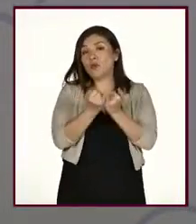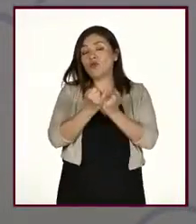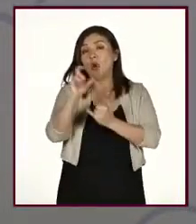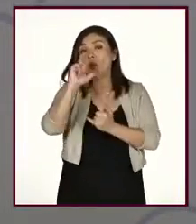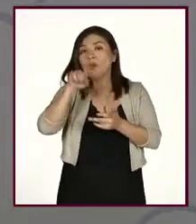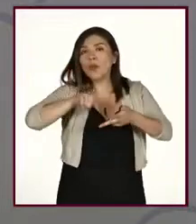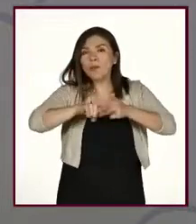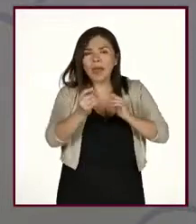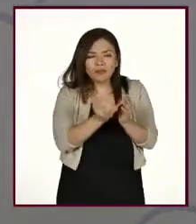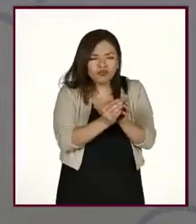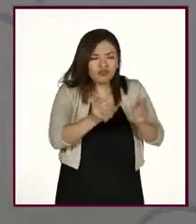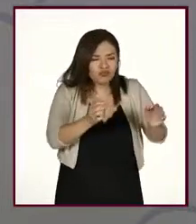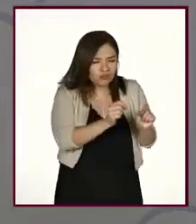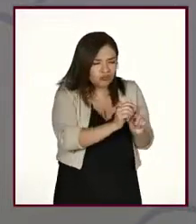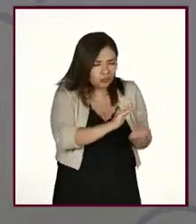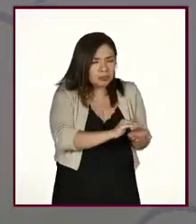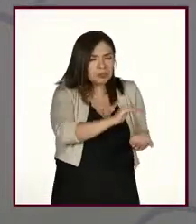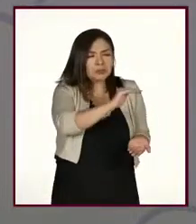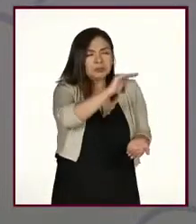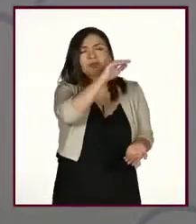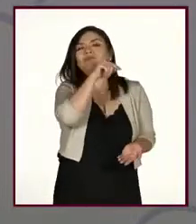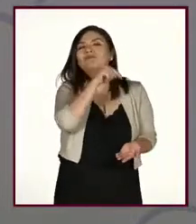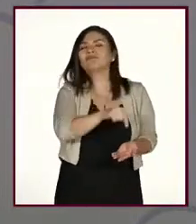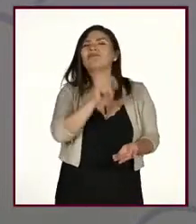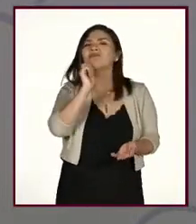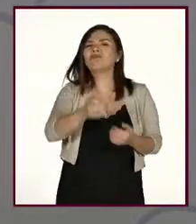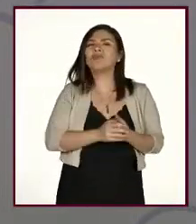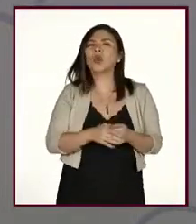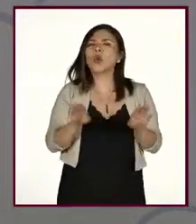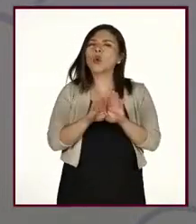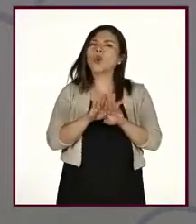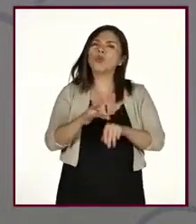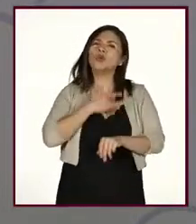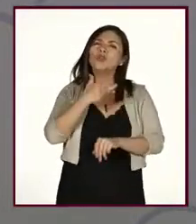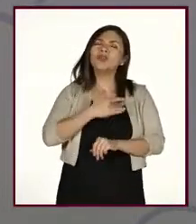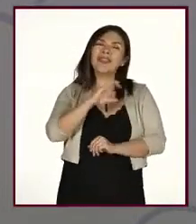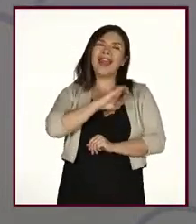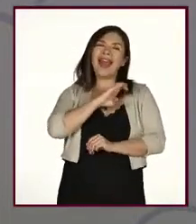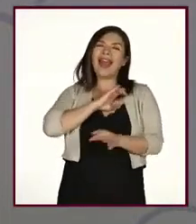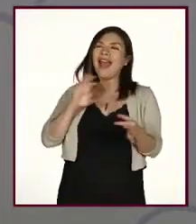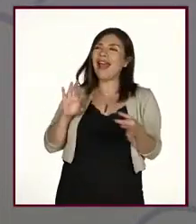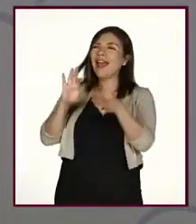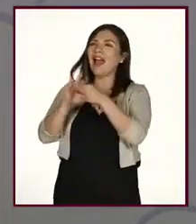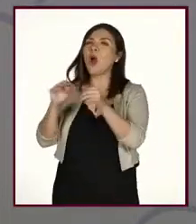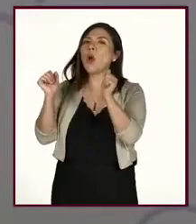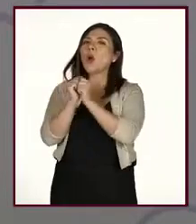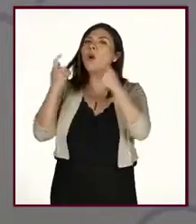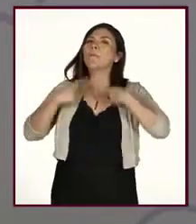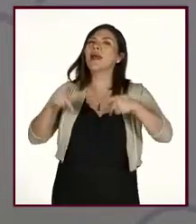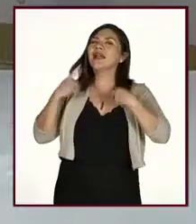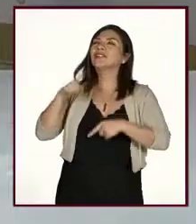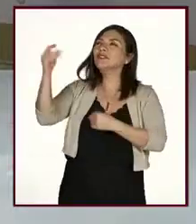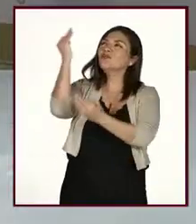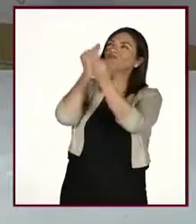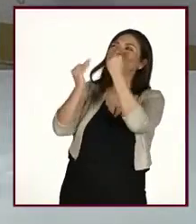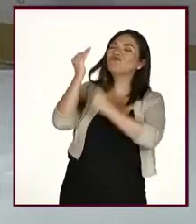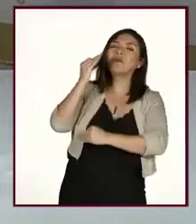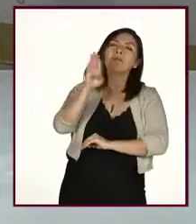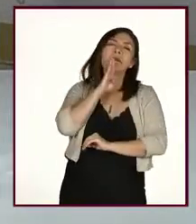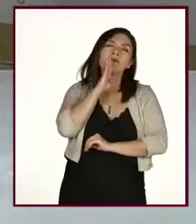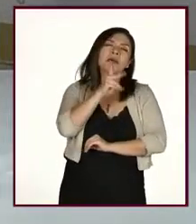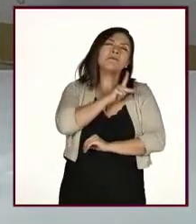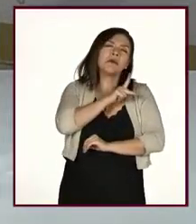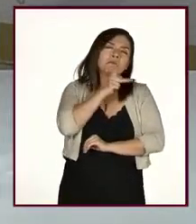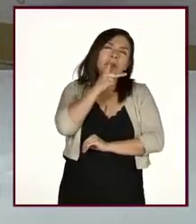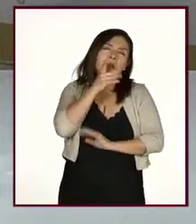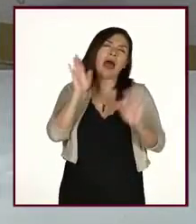del desarrollo, que es el apego, que es cómo nos vinculamos afectivamente con nuestro cuidador principal, con nuestros